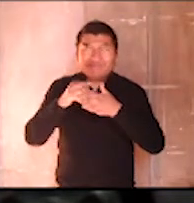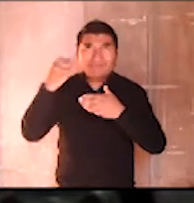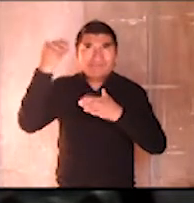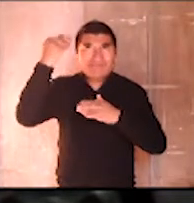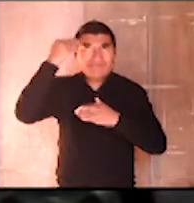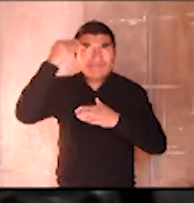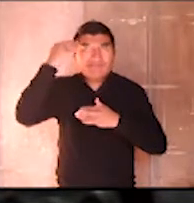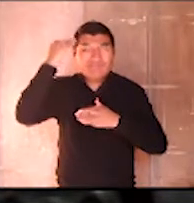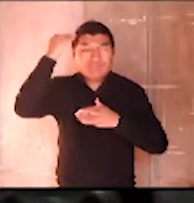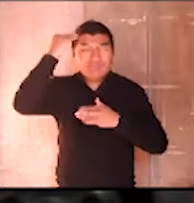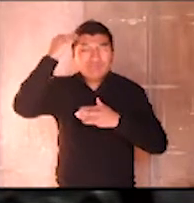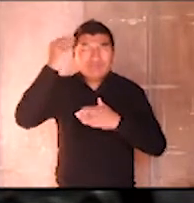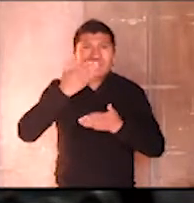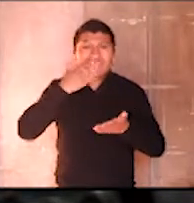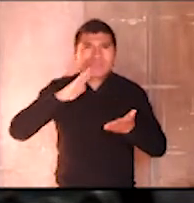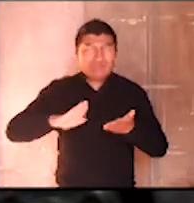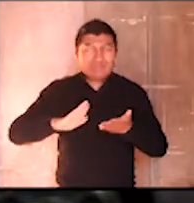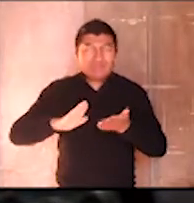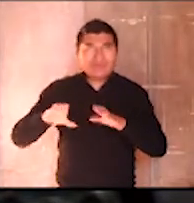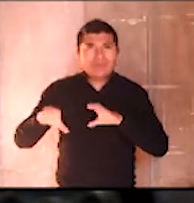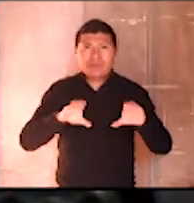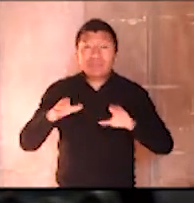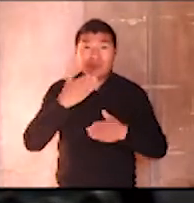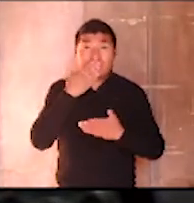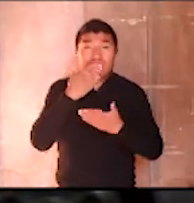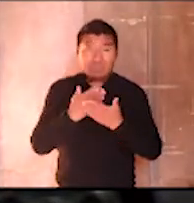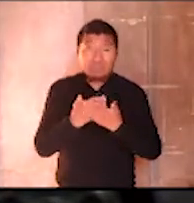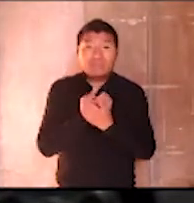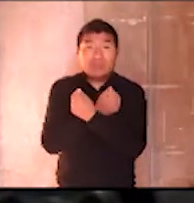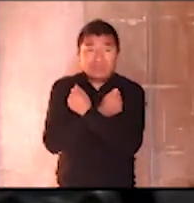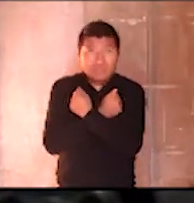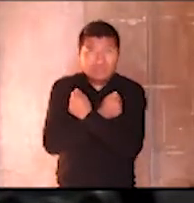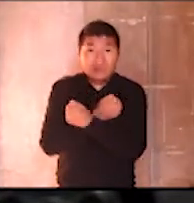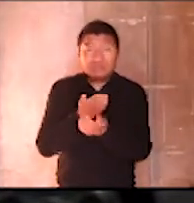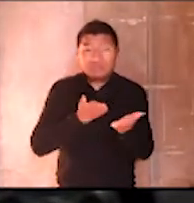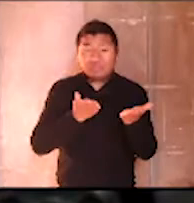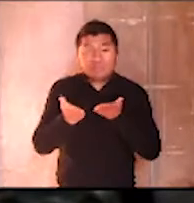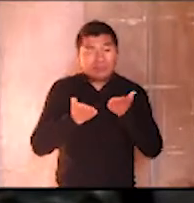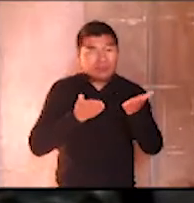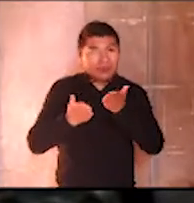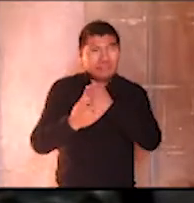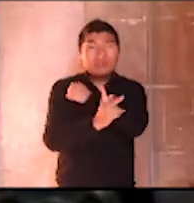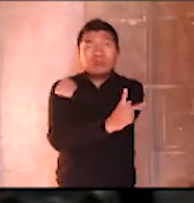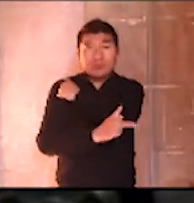jamás, haz el bien, ama y sirve a tu país.